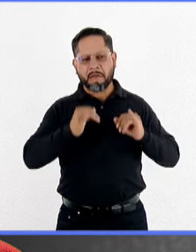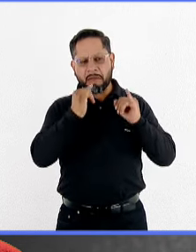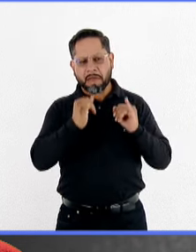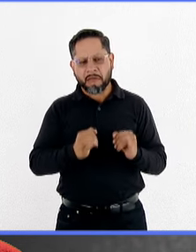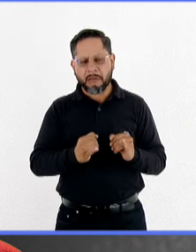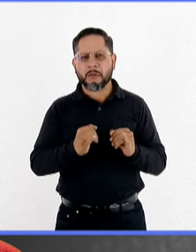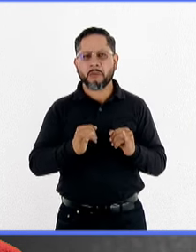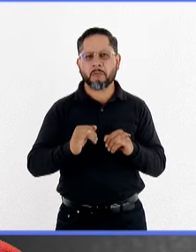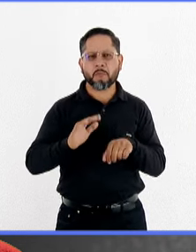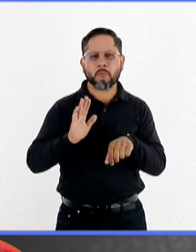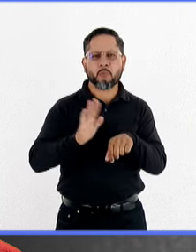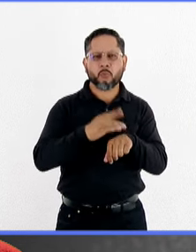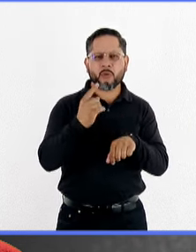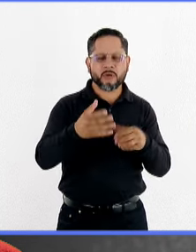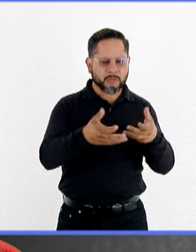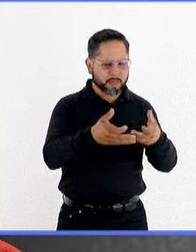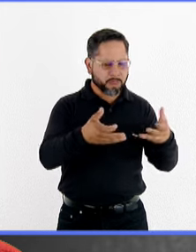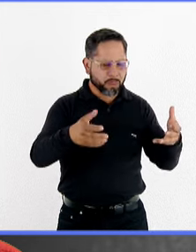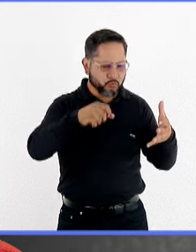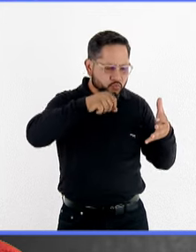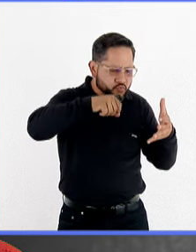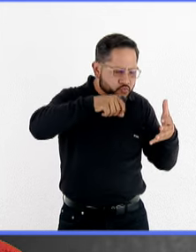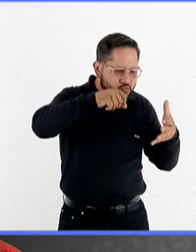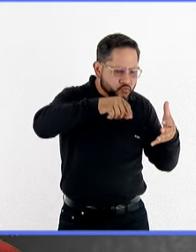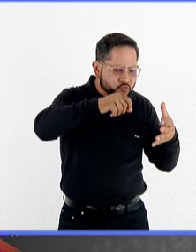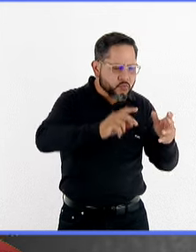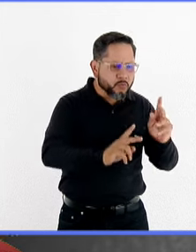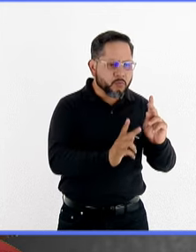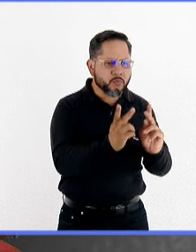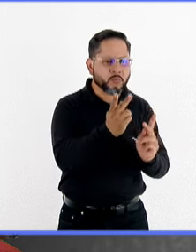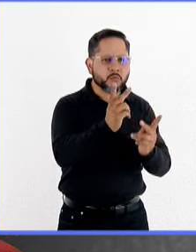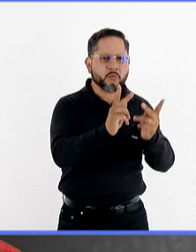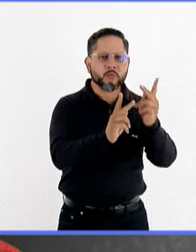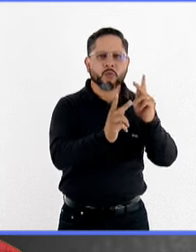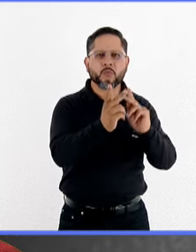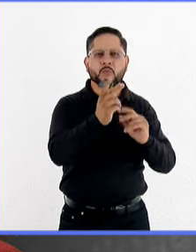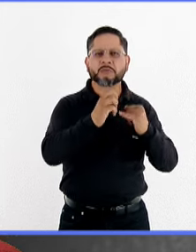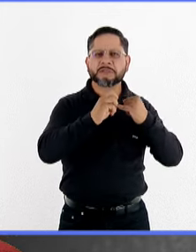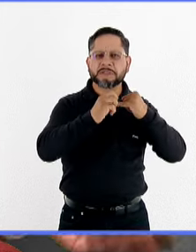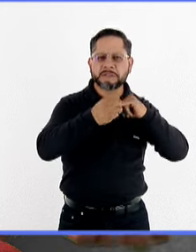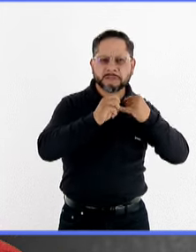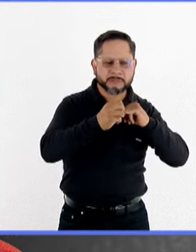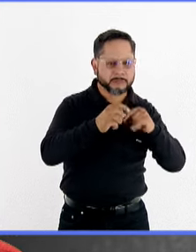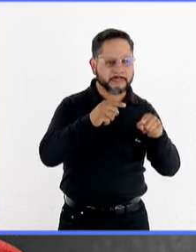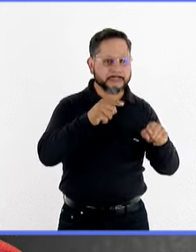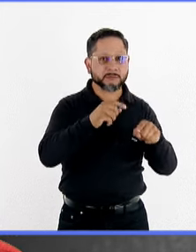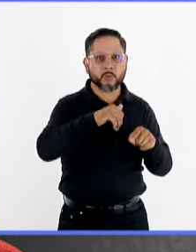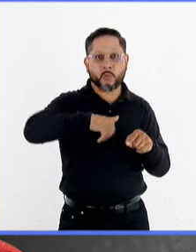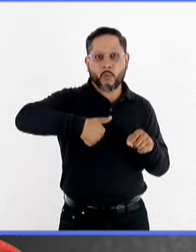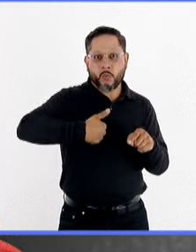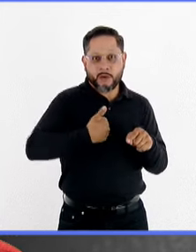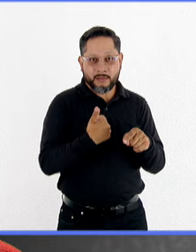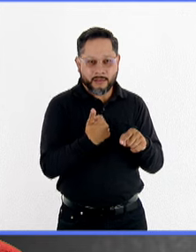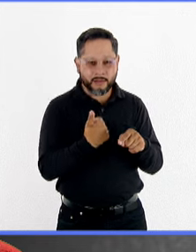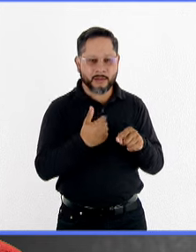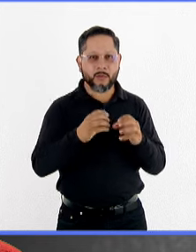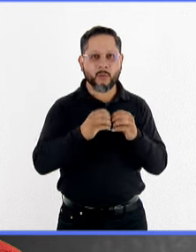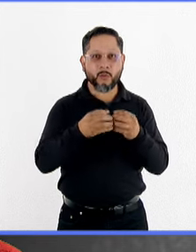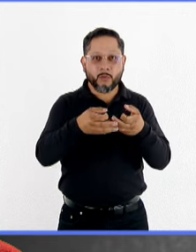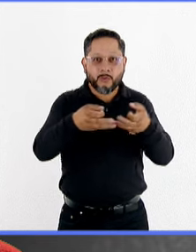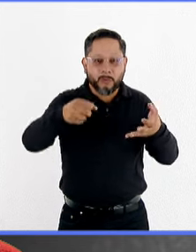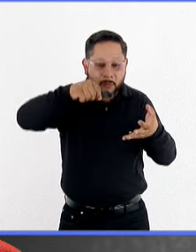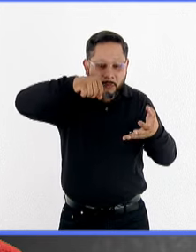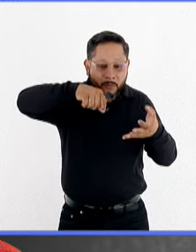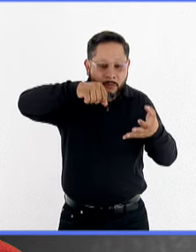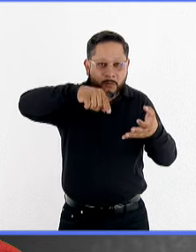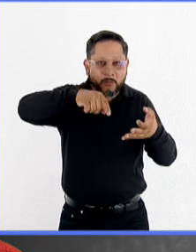relaciones entre cultivo, cómo guardar semillas, cómo almacenarlas, cuándo germinarlas.